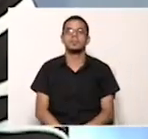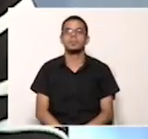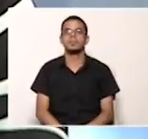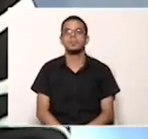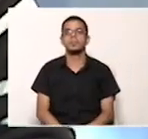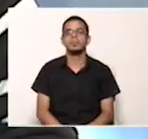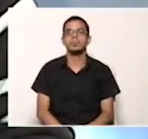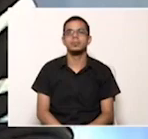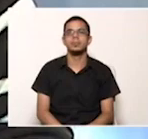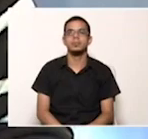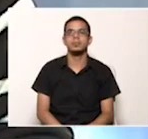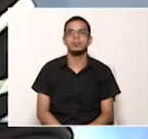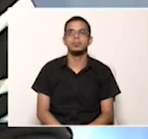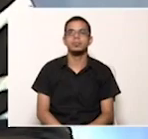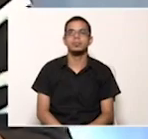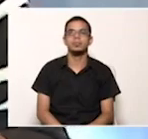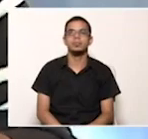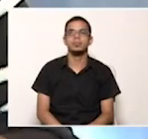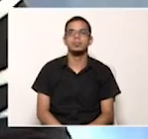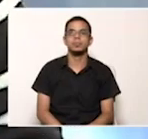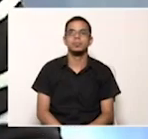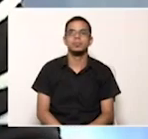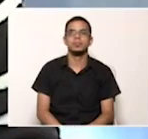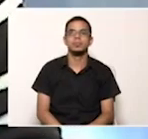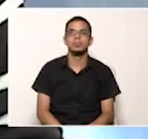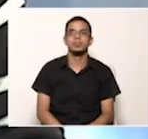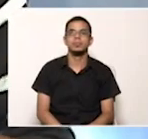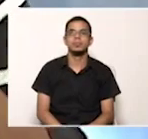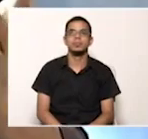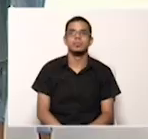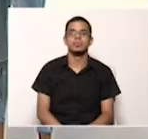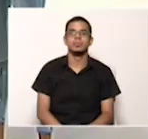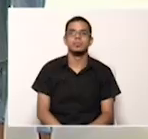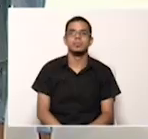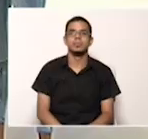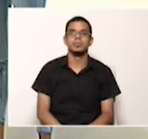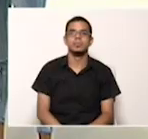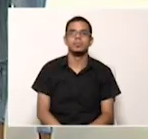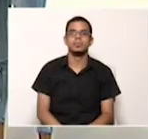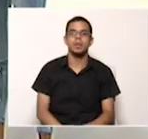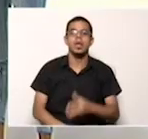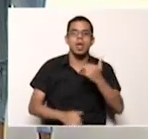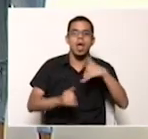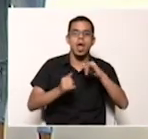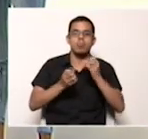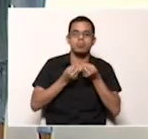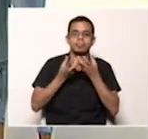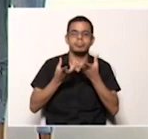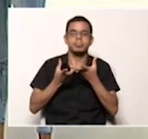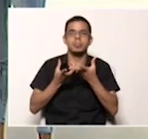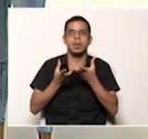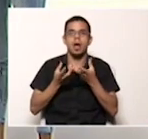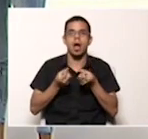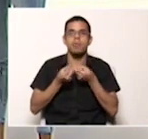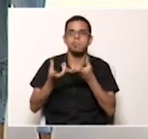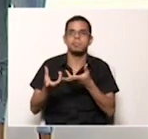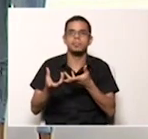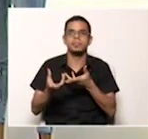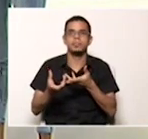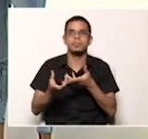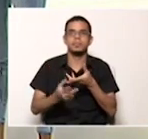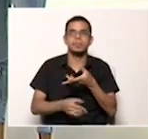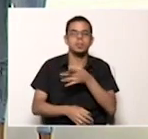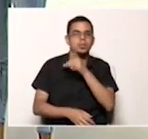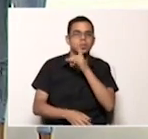que es el efecto invernadero. ¿Okay? ¿Conoces algún conocimiento o conoces el proceso del efecto